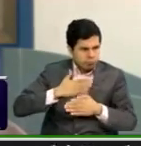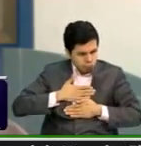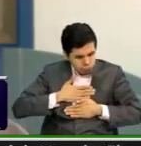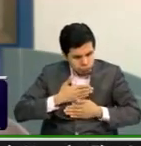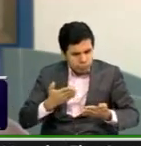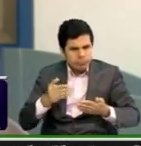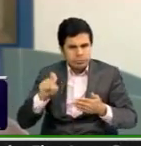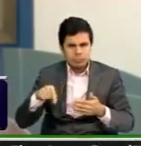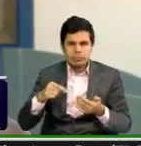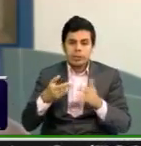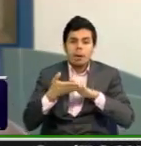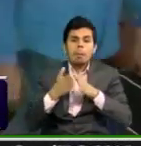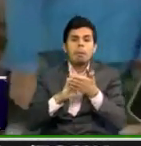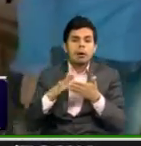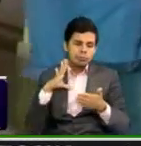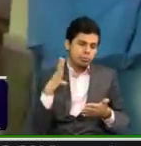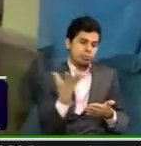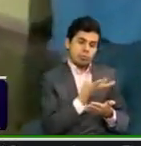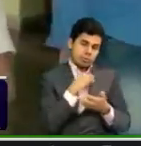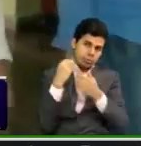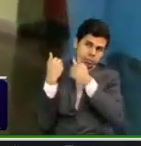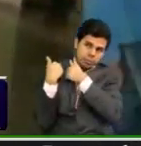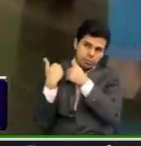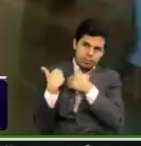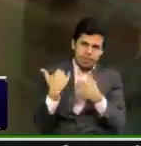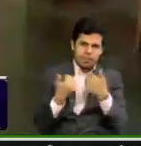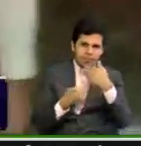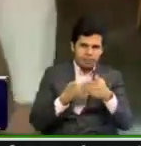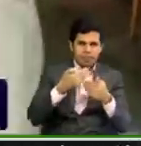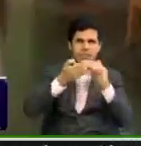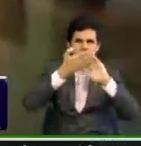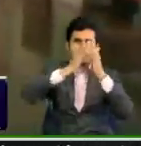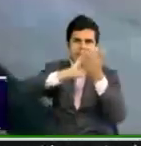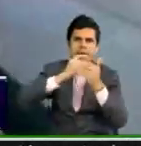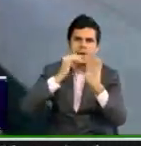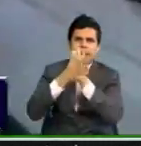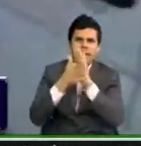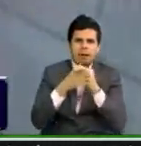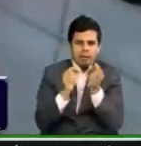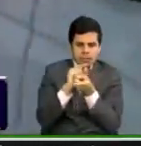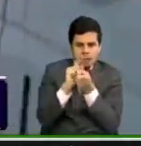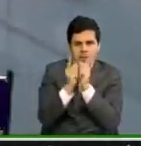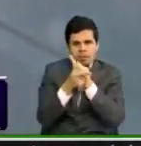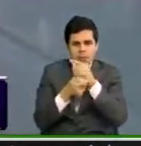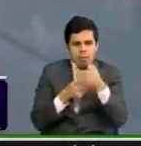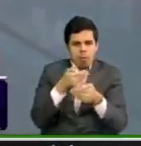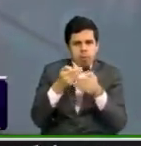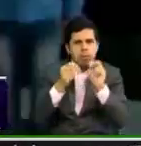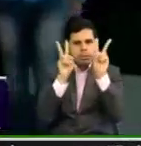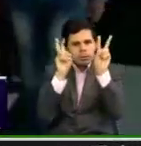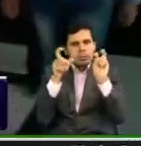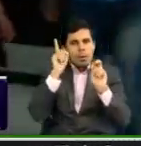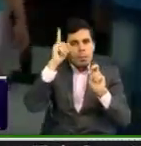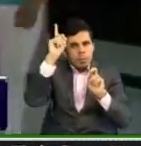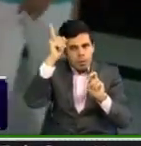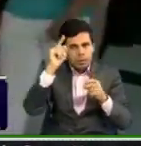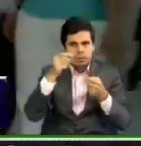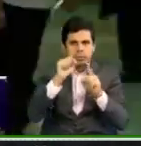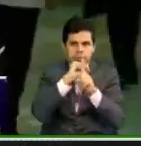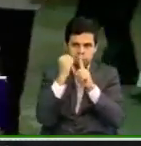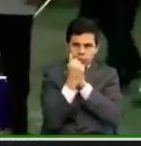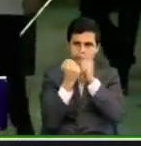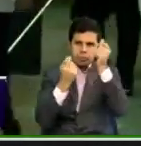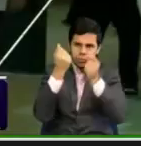que la paz es de todos durante todo este proceso se trabaja sobre las transformaciones estructurales en lo político económico y social